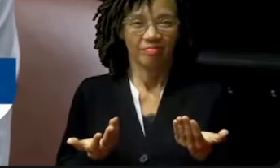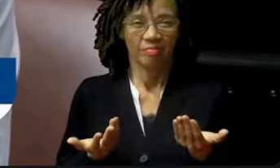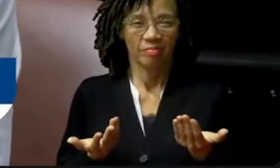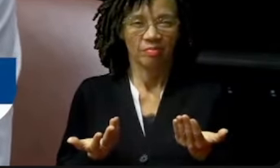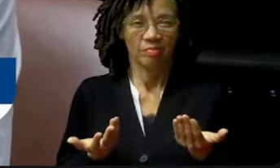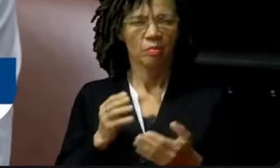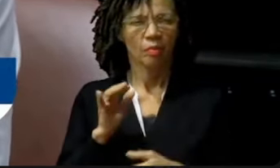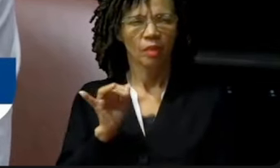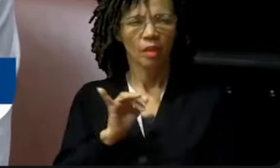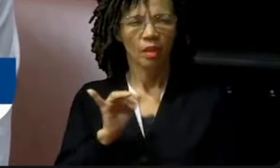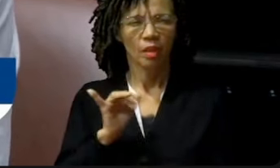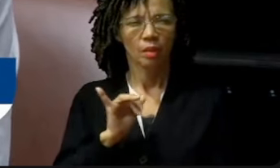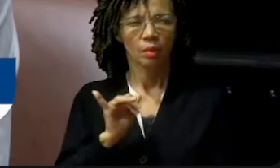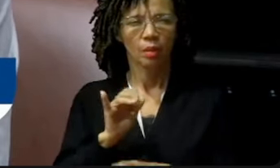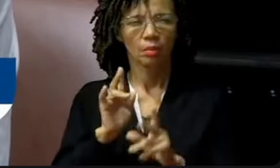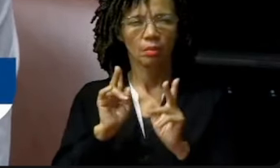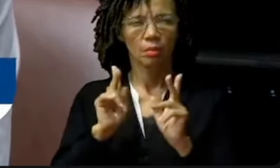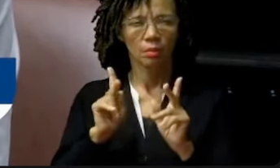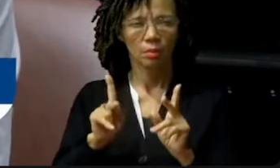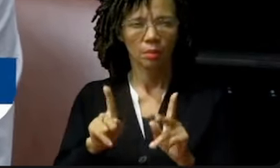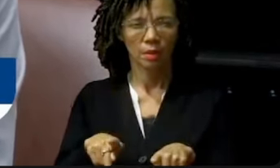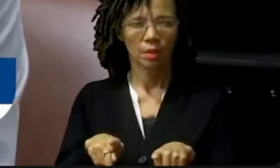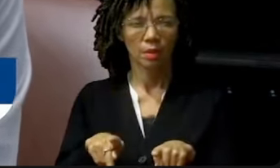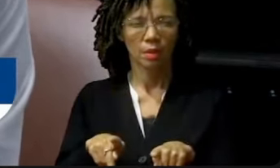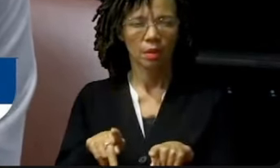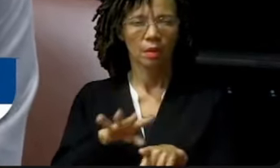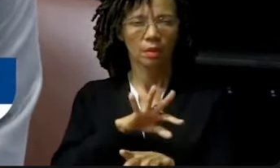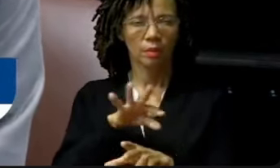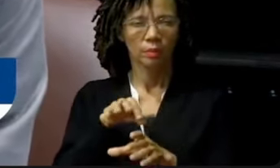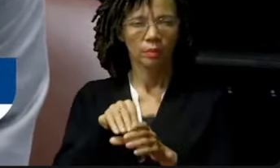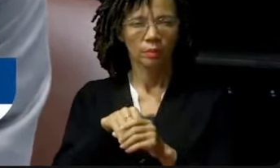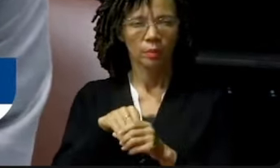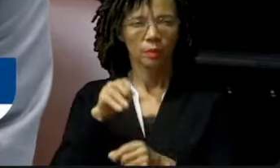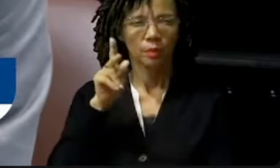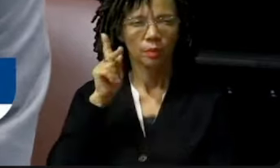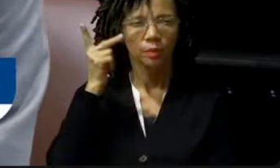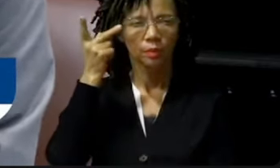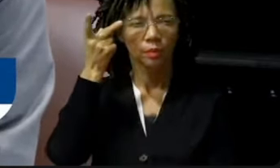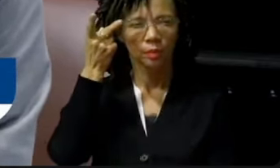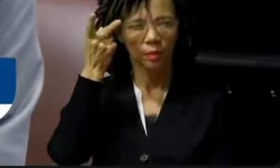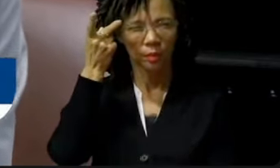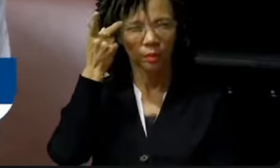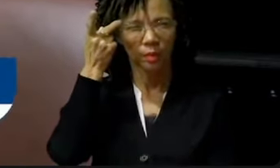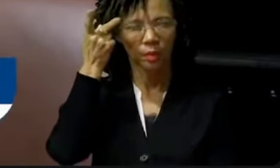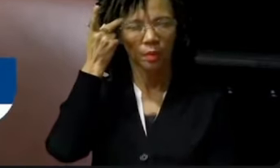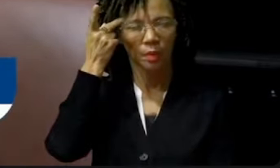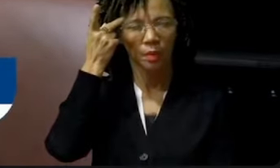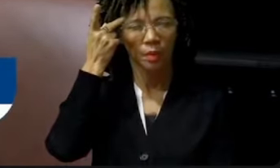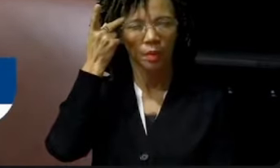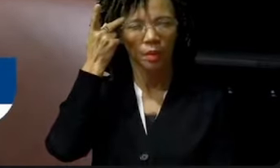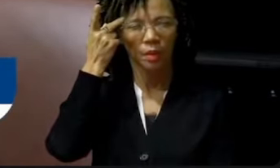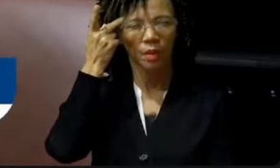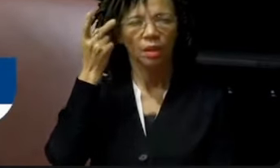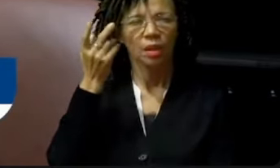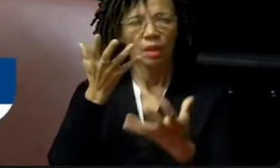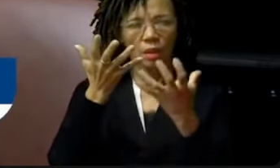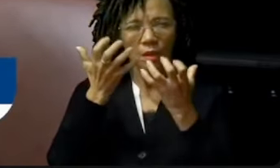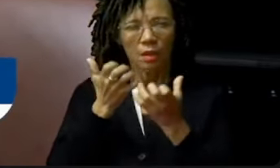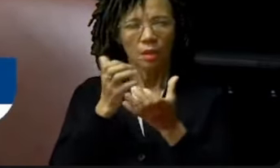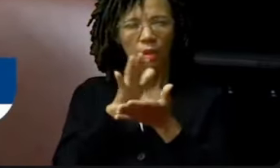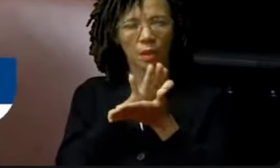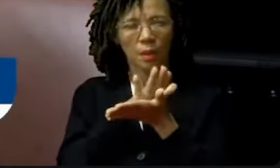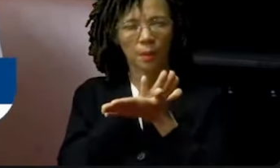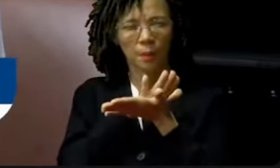que incursiona en la política con el objetivo, con el fin de hacer una política limpia, justa